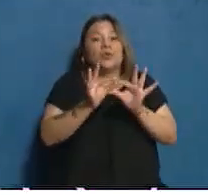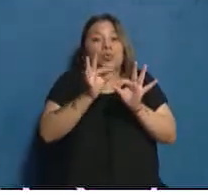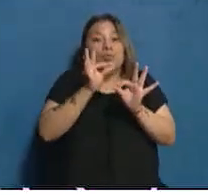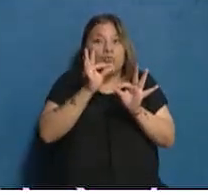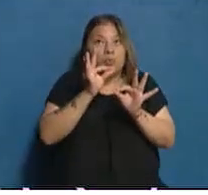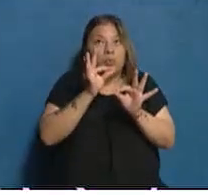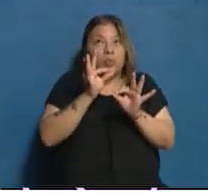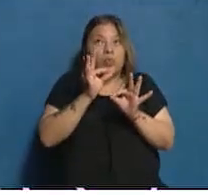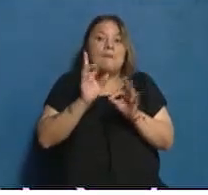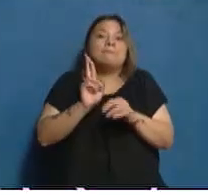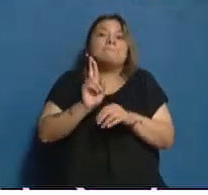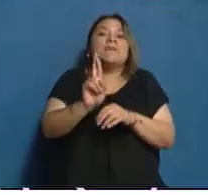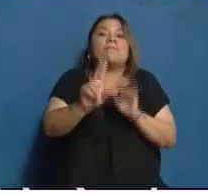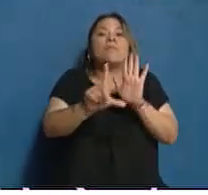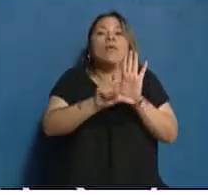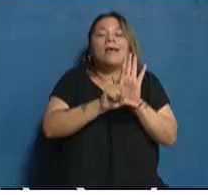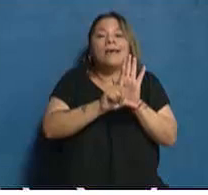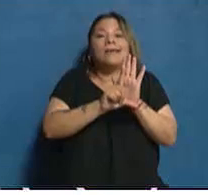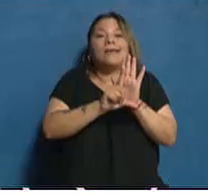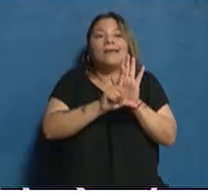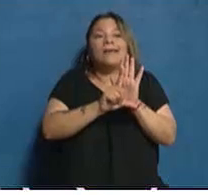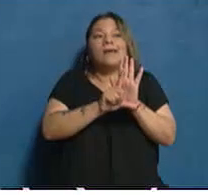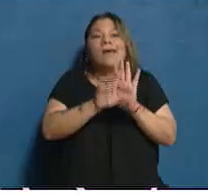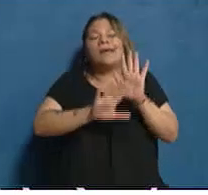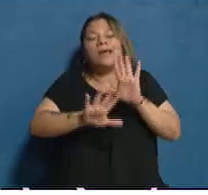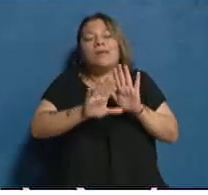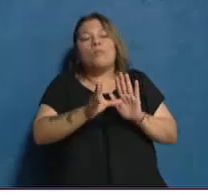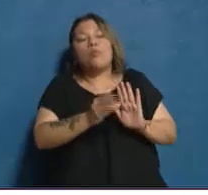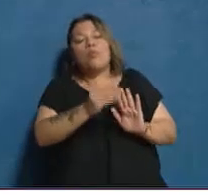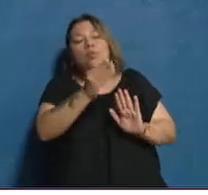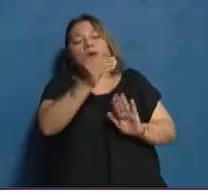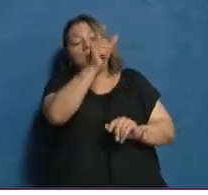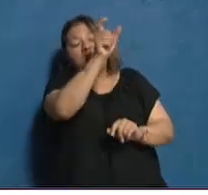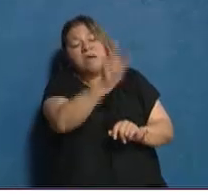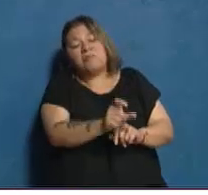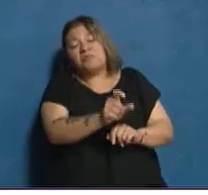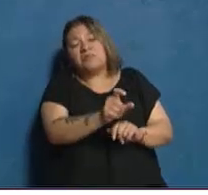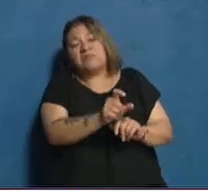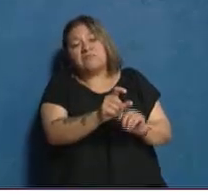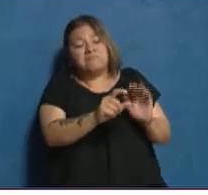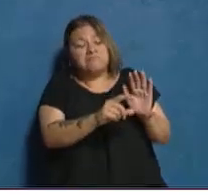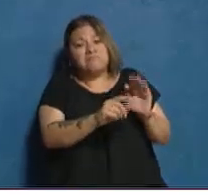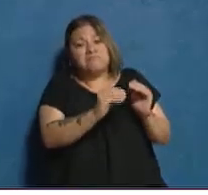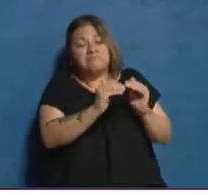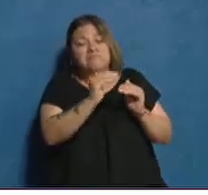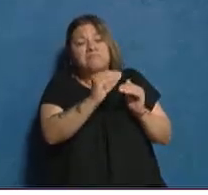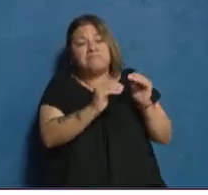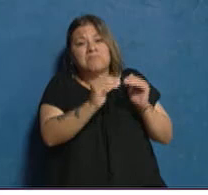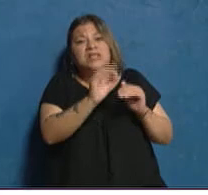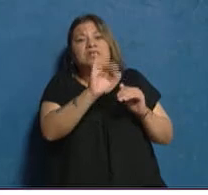tolerancia permitido por la ley hace que muchas veces la persona, al no saber cuál es su